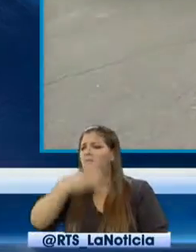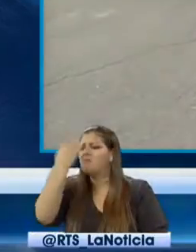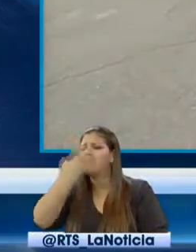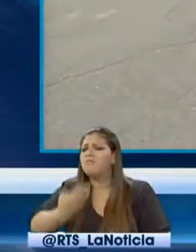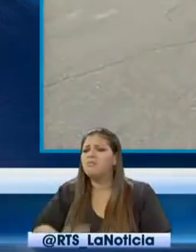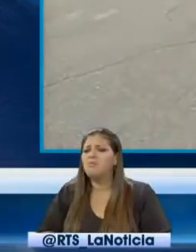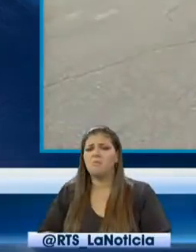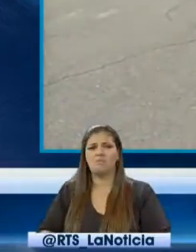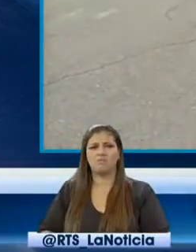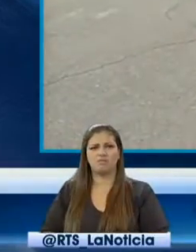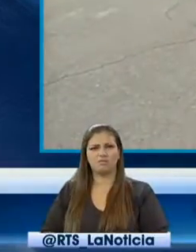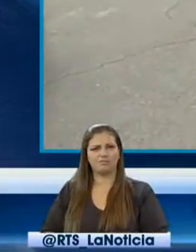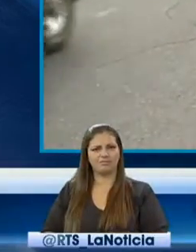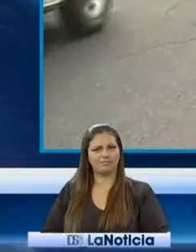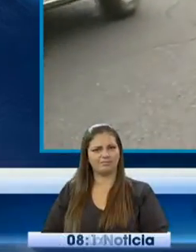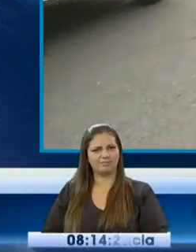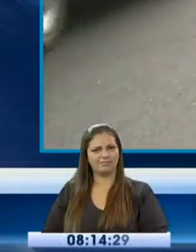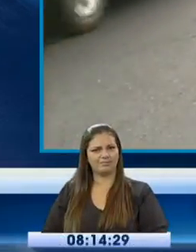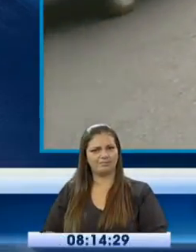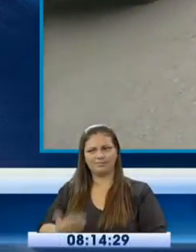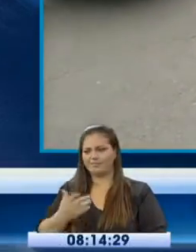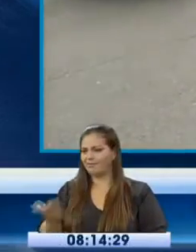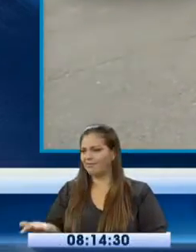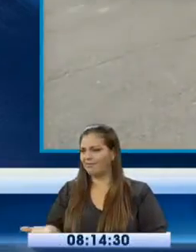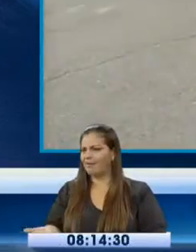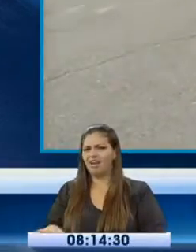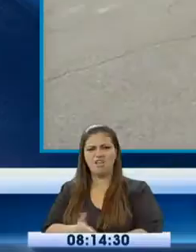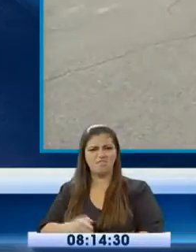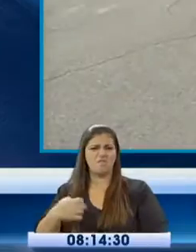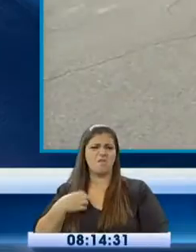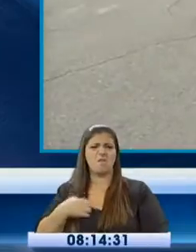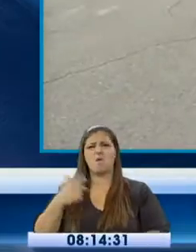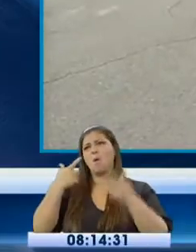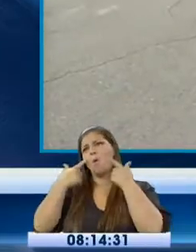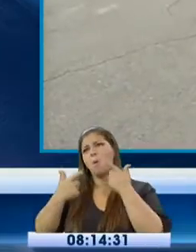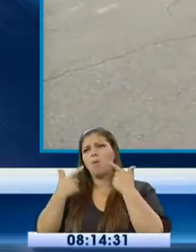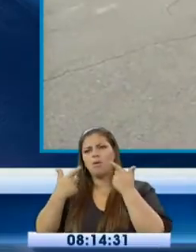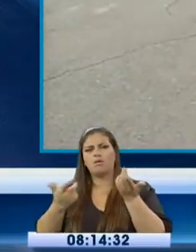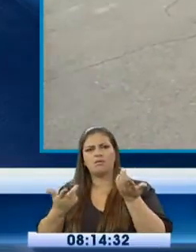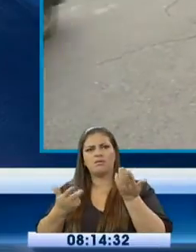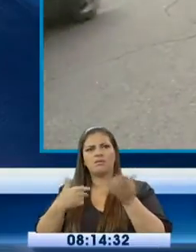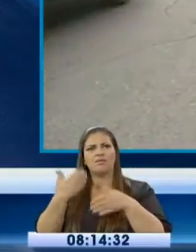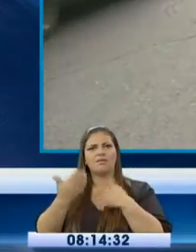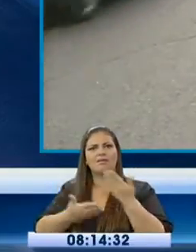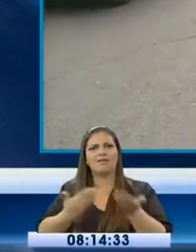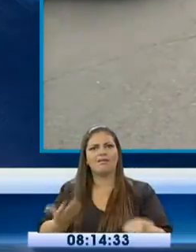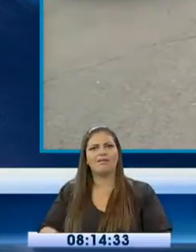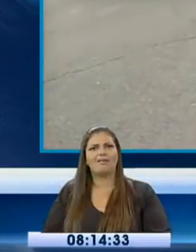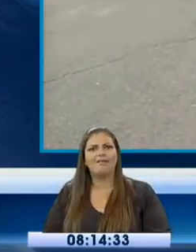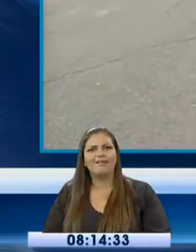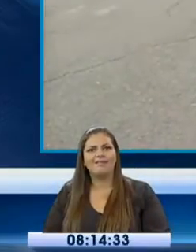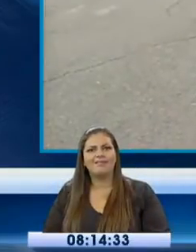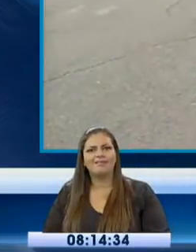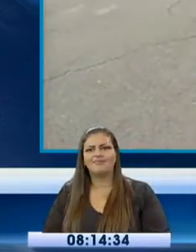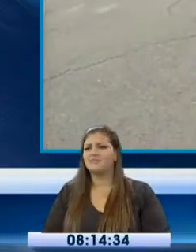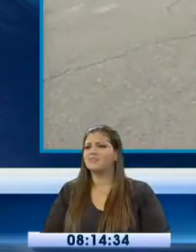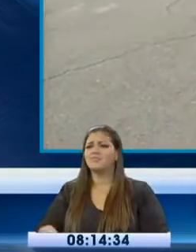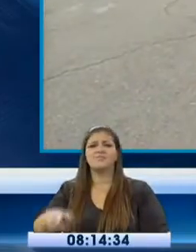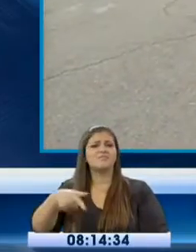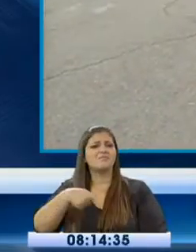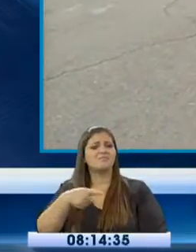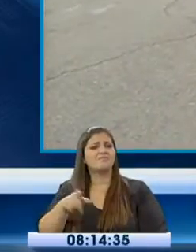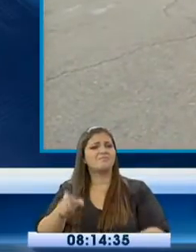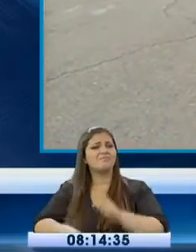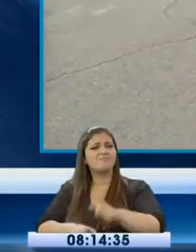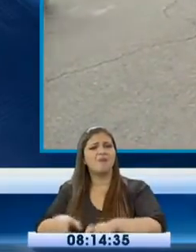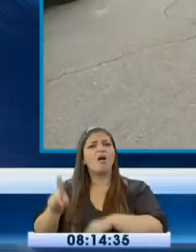andar seguros. Y si no le, y si les pasa algo, le echan la culpa a la policía, según ellos, que no hace nada. Y